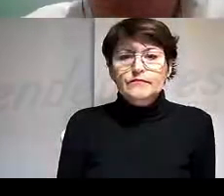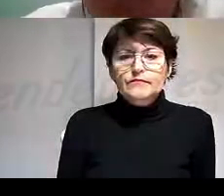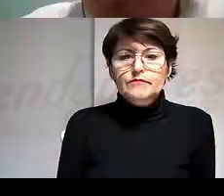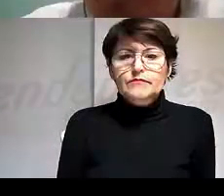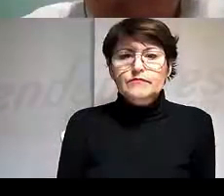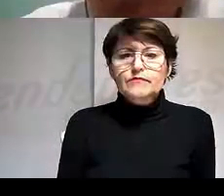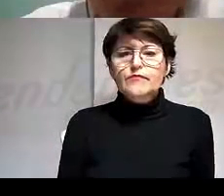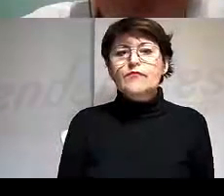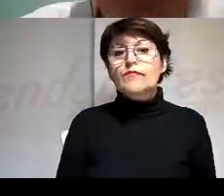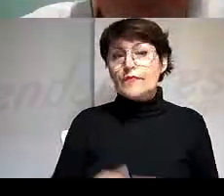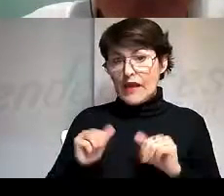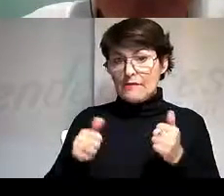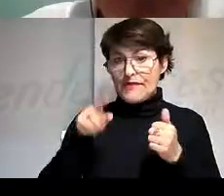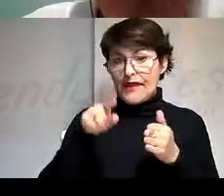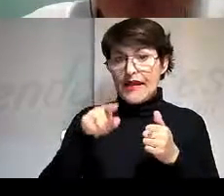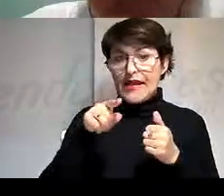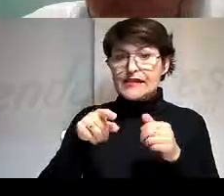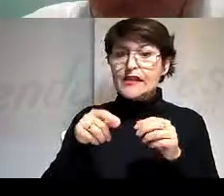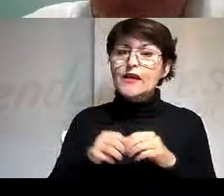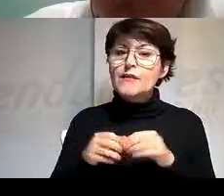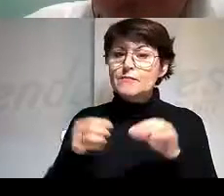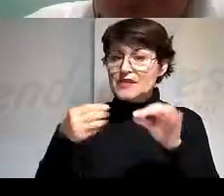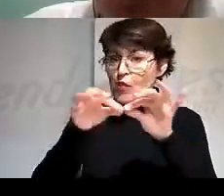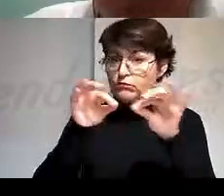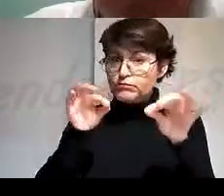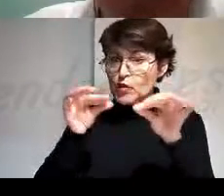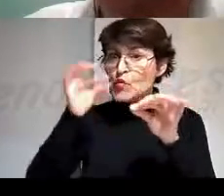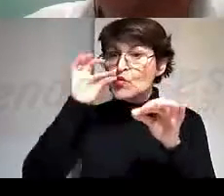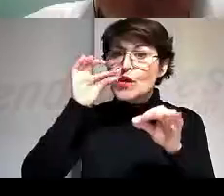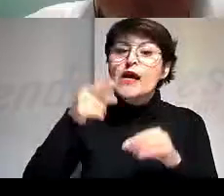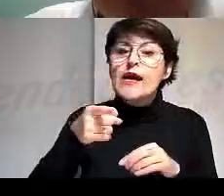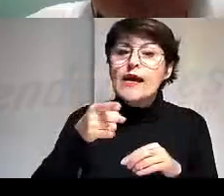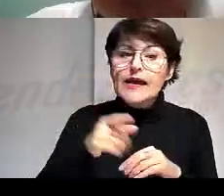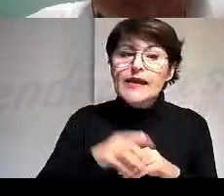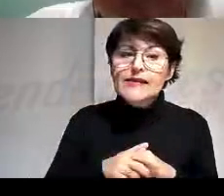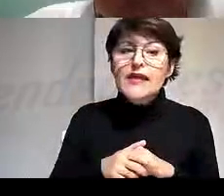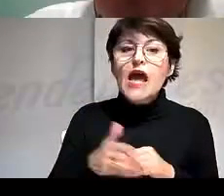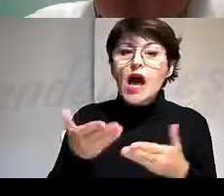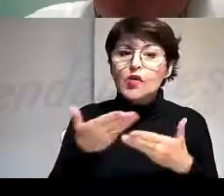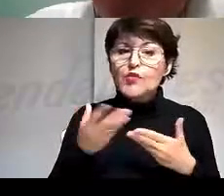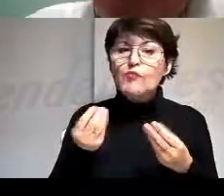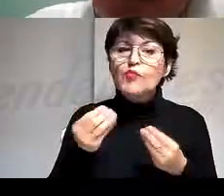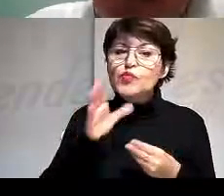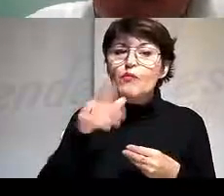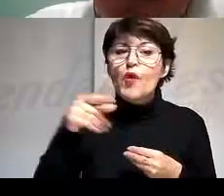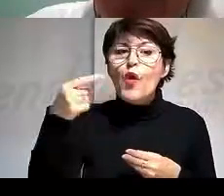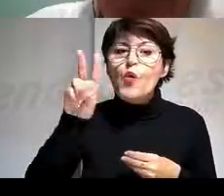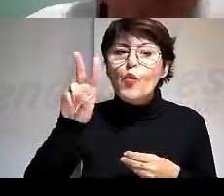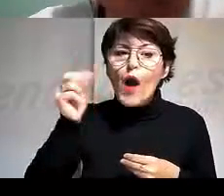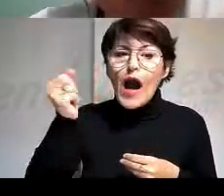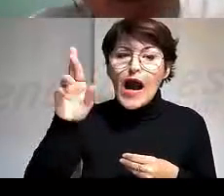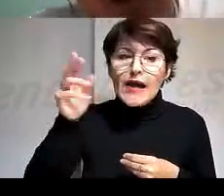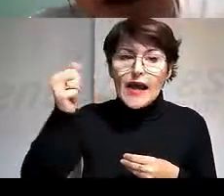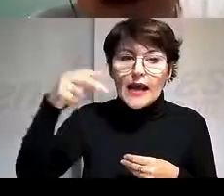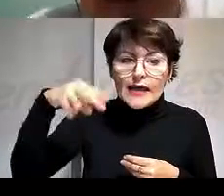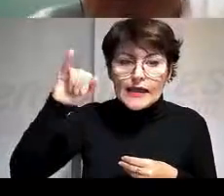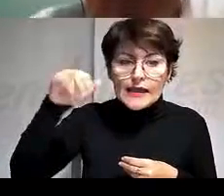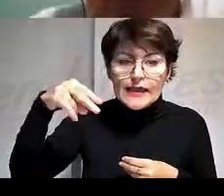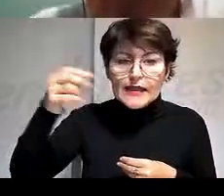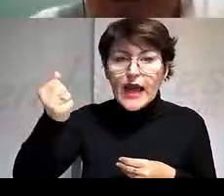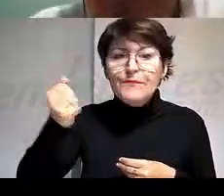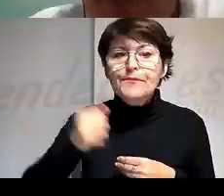Empezaremos con el MindMaster Stream. Aquí pues resulta esencial sobre todo la guaranina, pese a que la podamos llamar